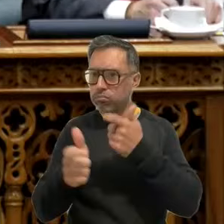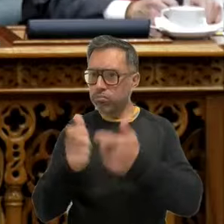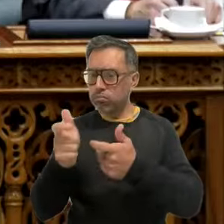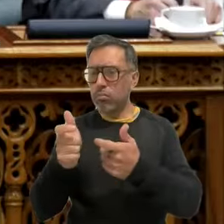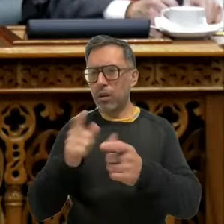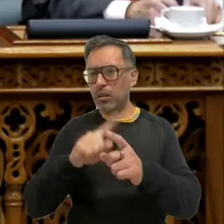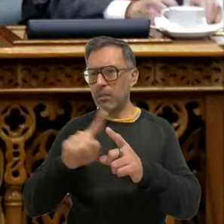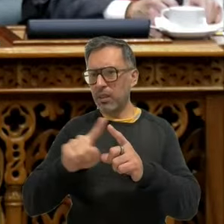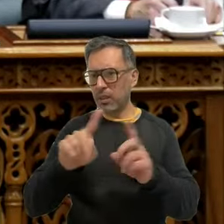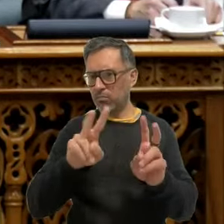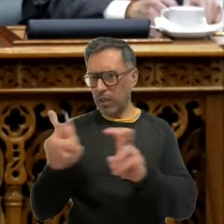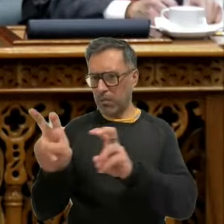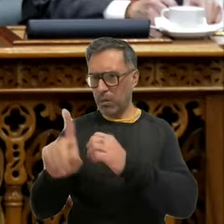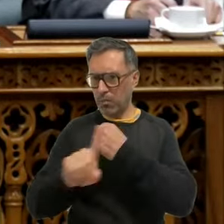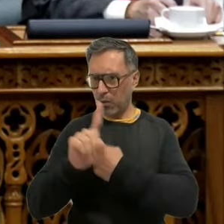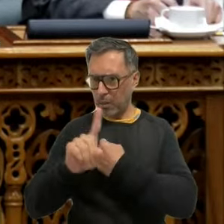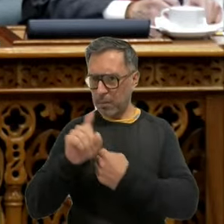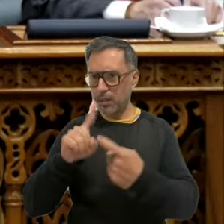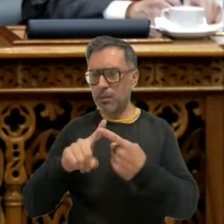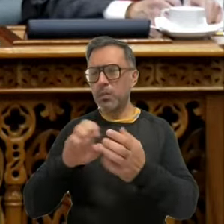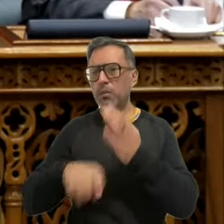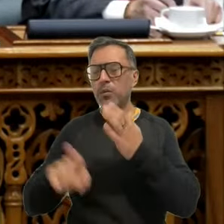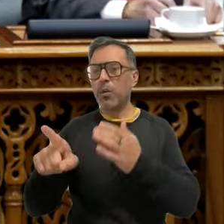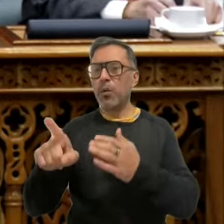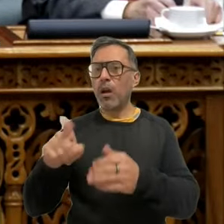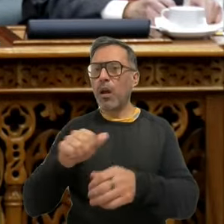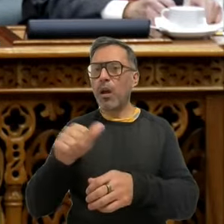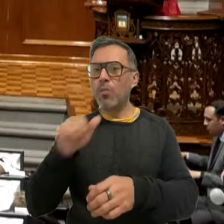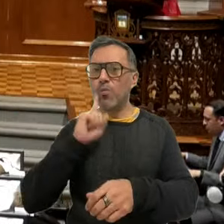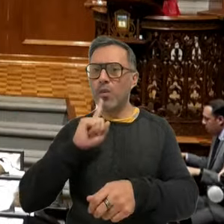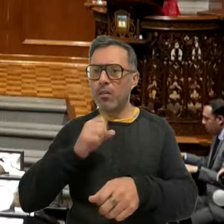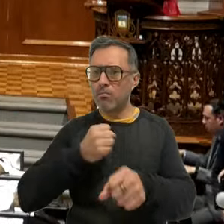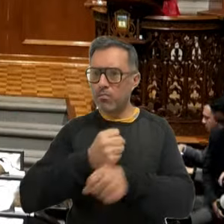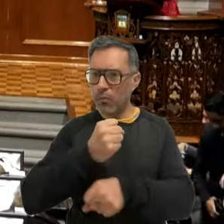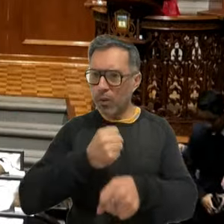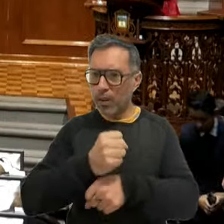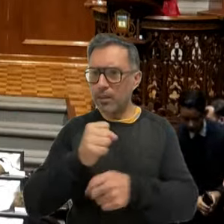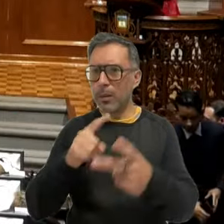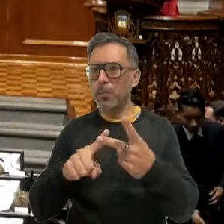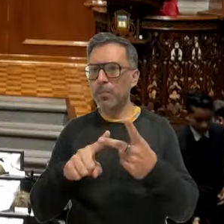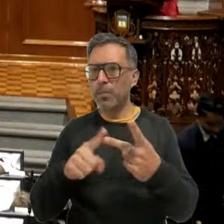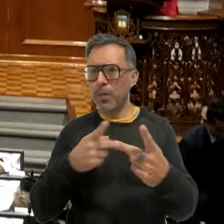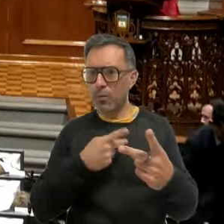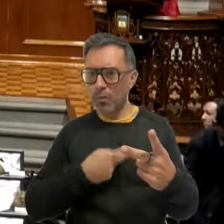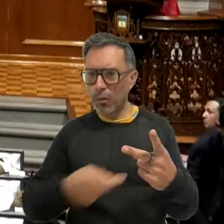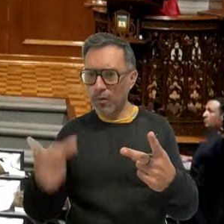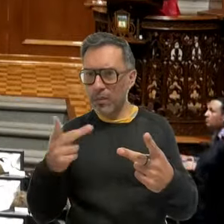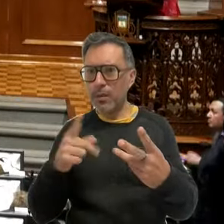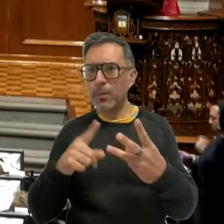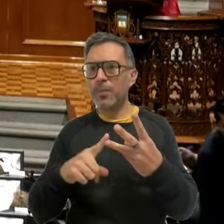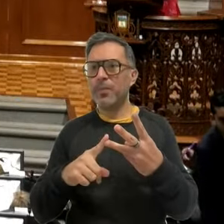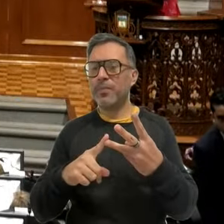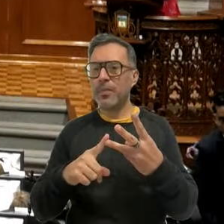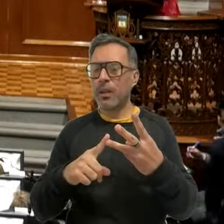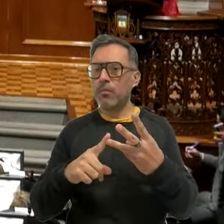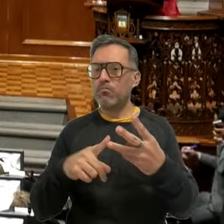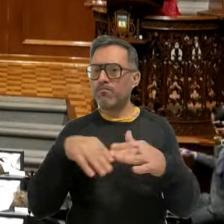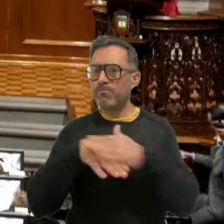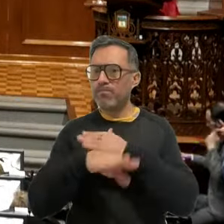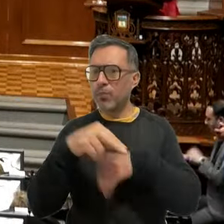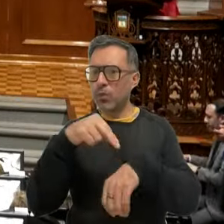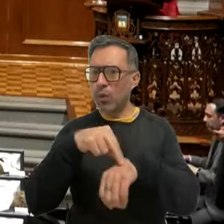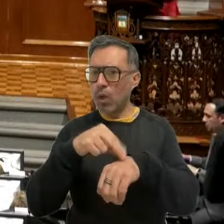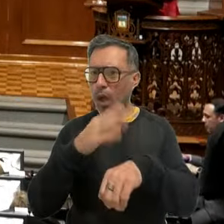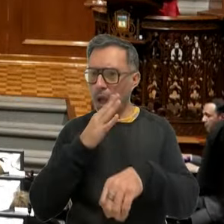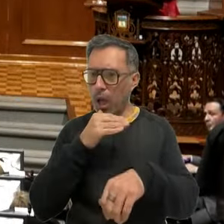problemáticas como la violencia de género la pobreza el acceso a servicios de salud y la inclusión